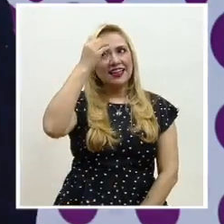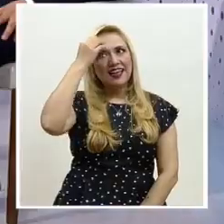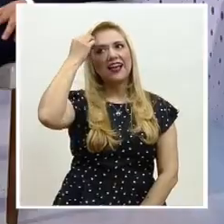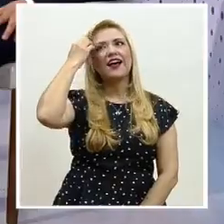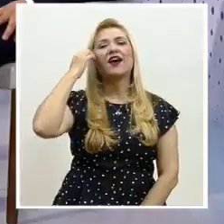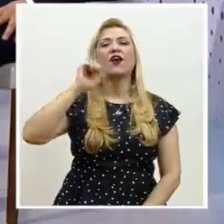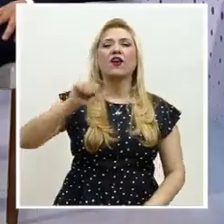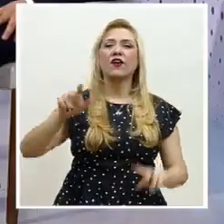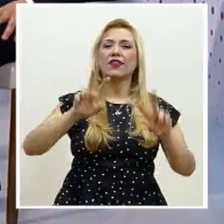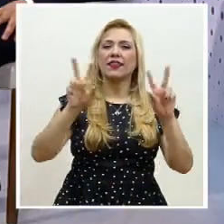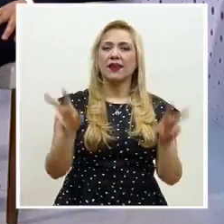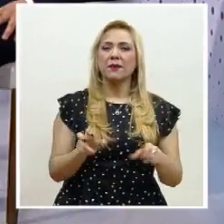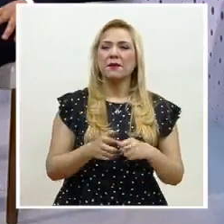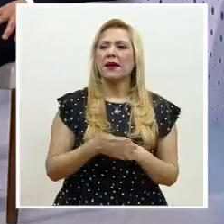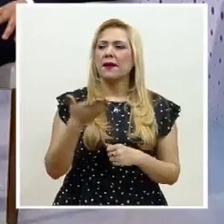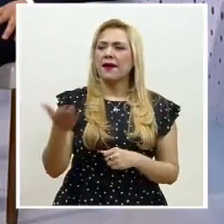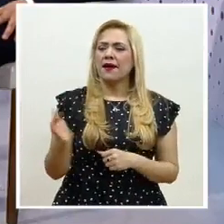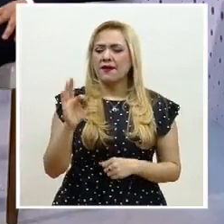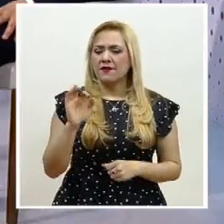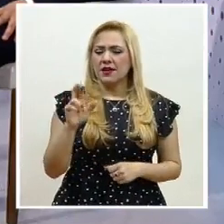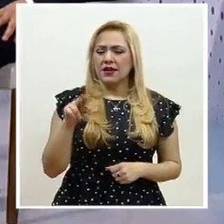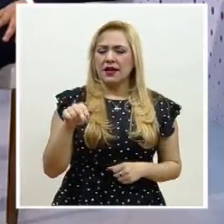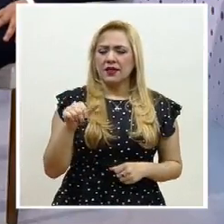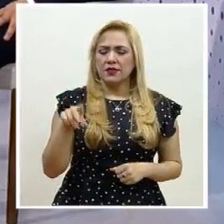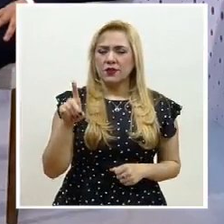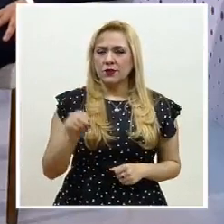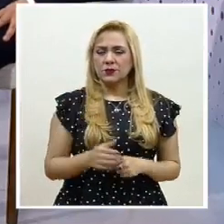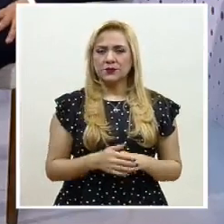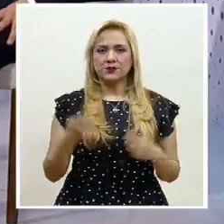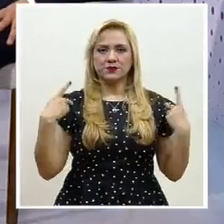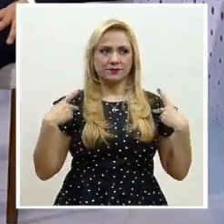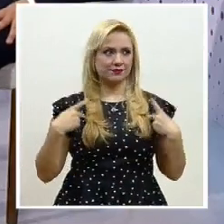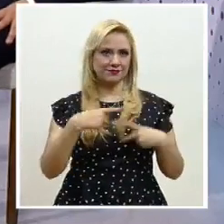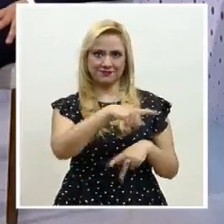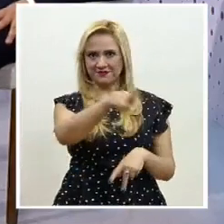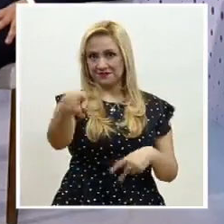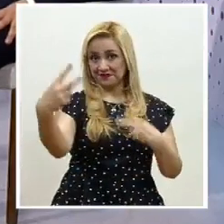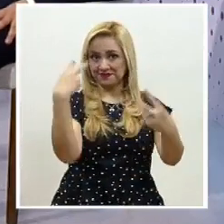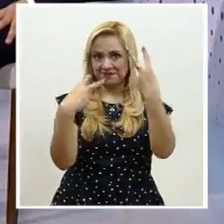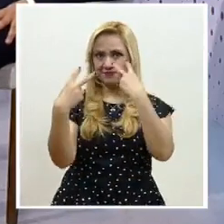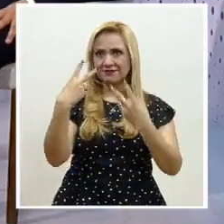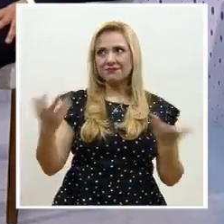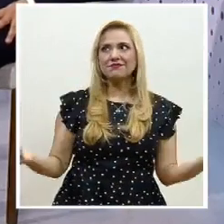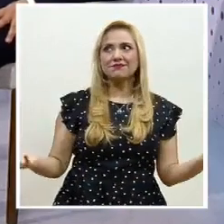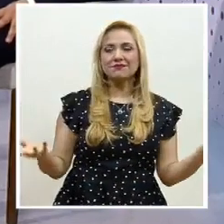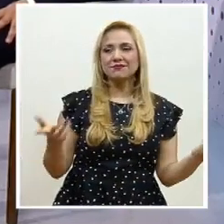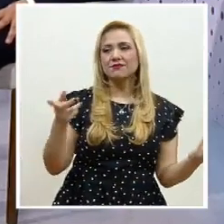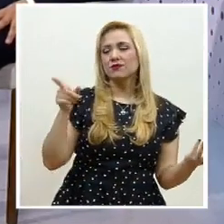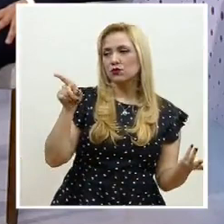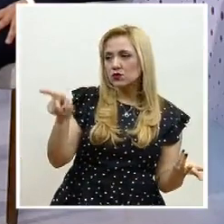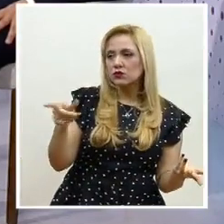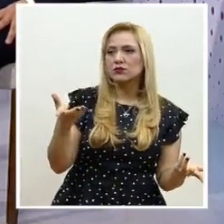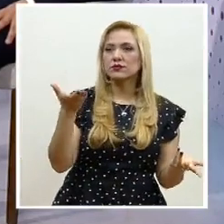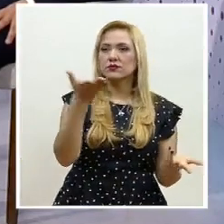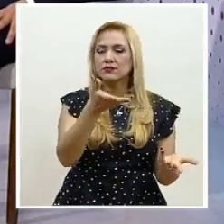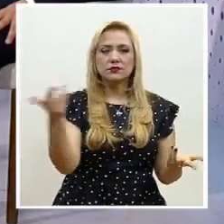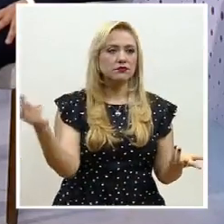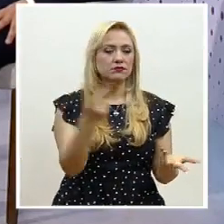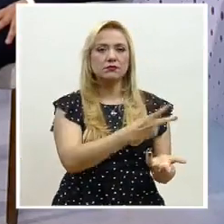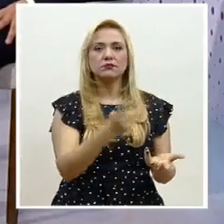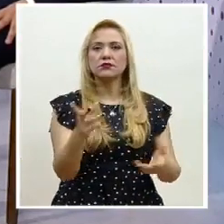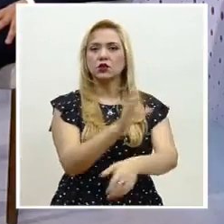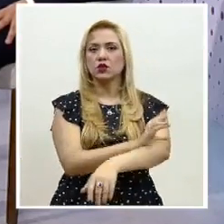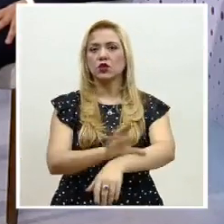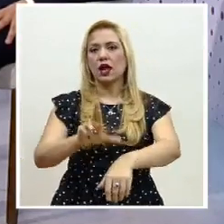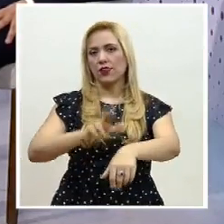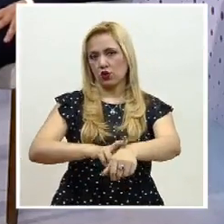tema, Fernando, que es creo interesante para el público, puede ser interesante. Tanto tú como Juan Jaime son coordinadores